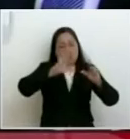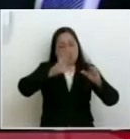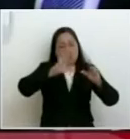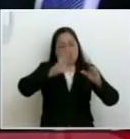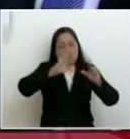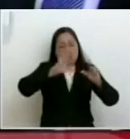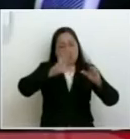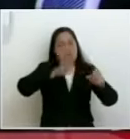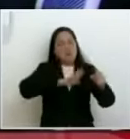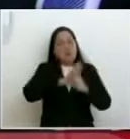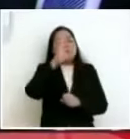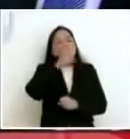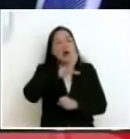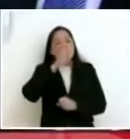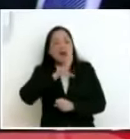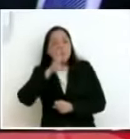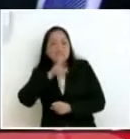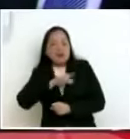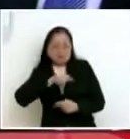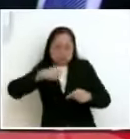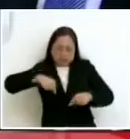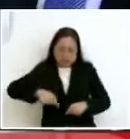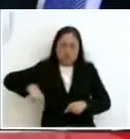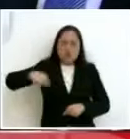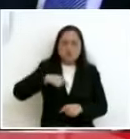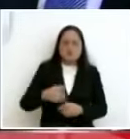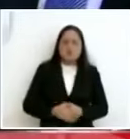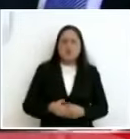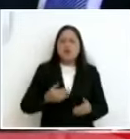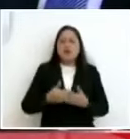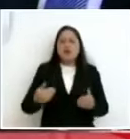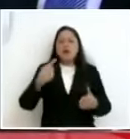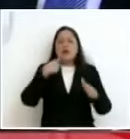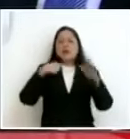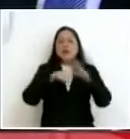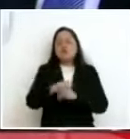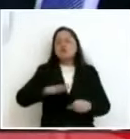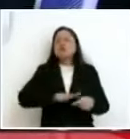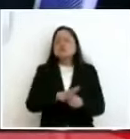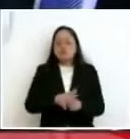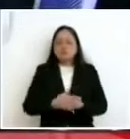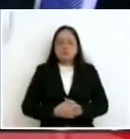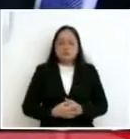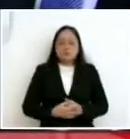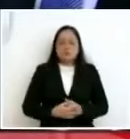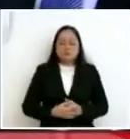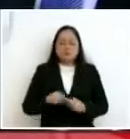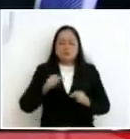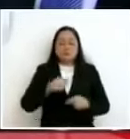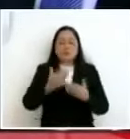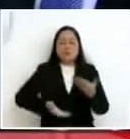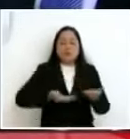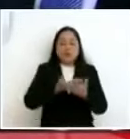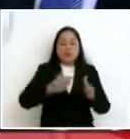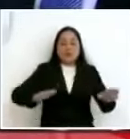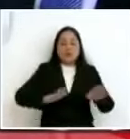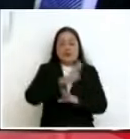Vamos a escuchar. La denuncia que quiero dejar registrada es muy simple. Esta